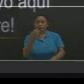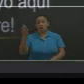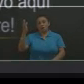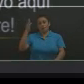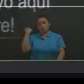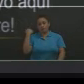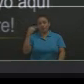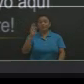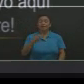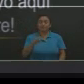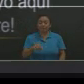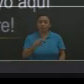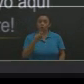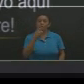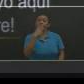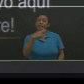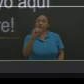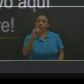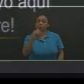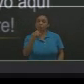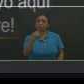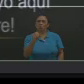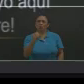hijo pródigo fuera a la posilga.